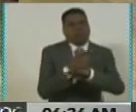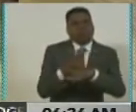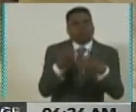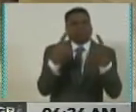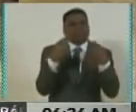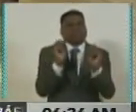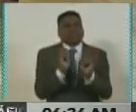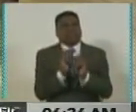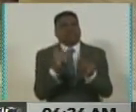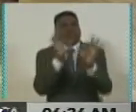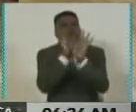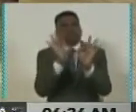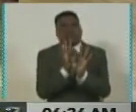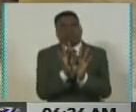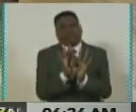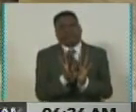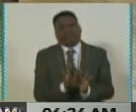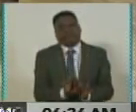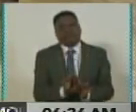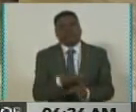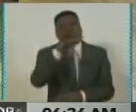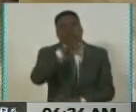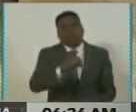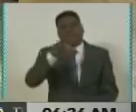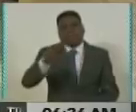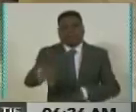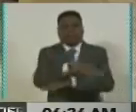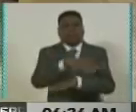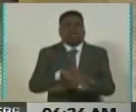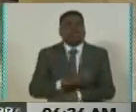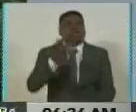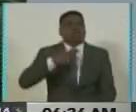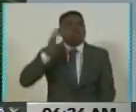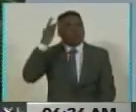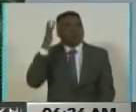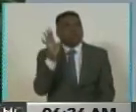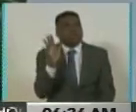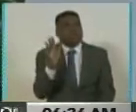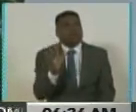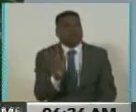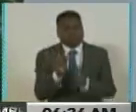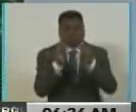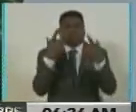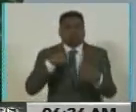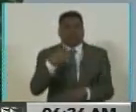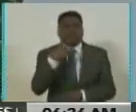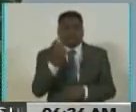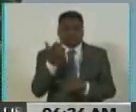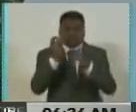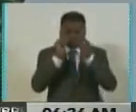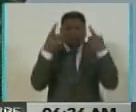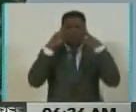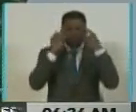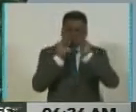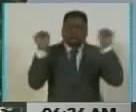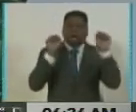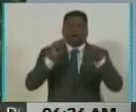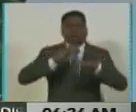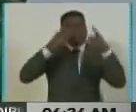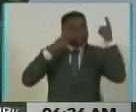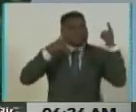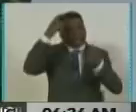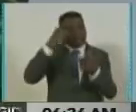de alguna manera, también retomar la calle. Por eso te decía al principio, yo creo que ese músculo chavista ha despertado ahí de nuevo con una suerte de comunión, con